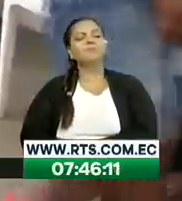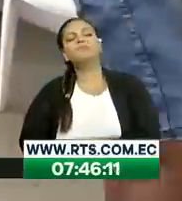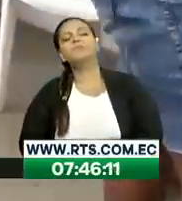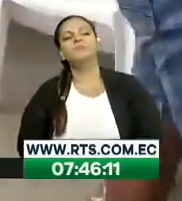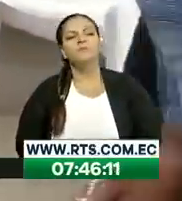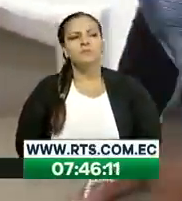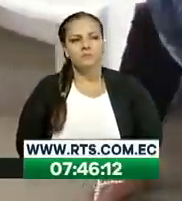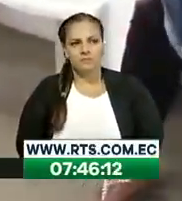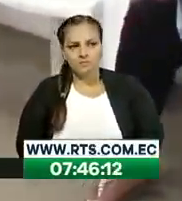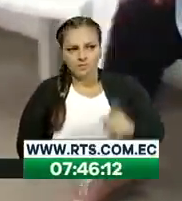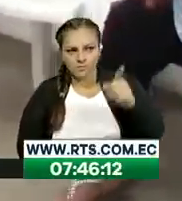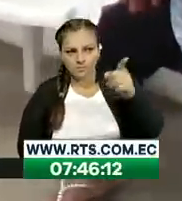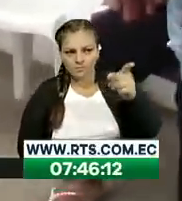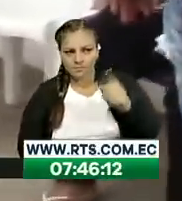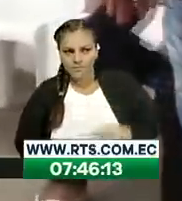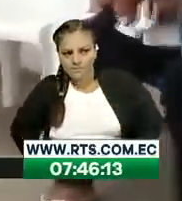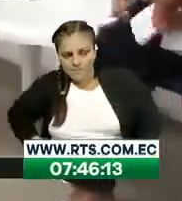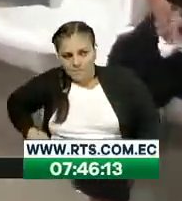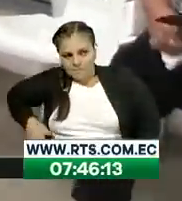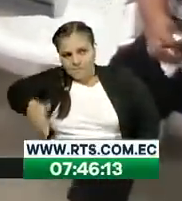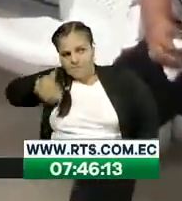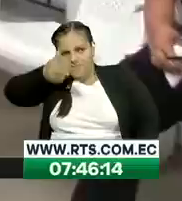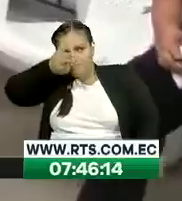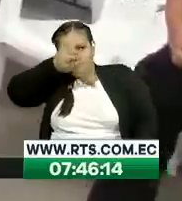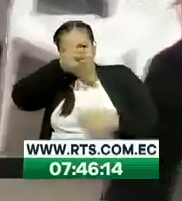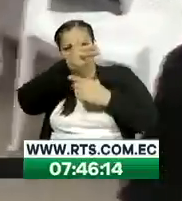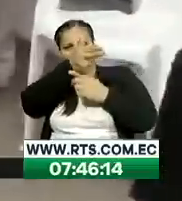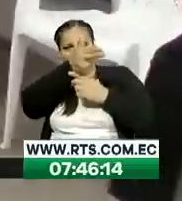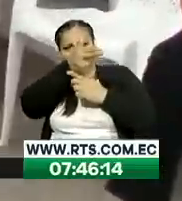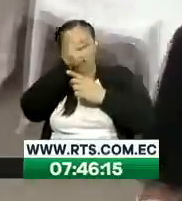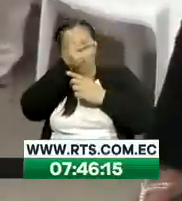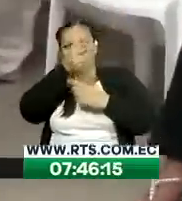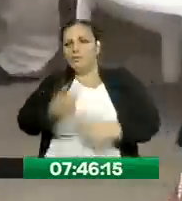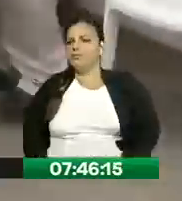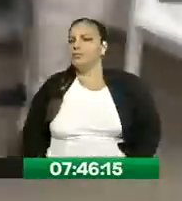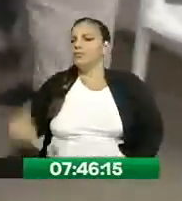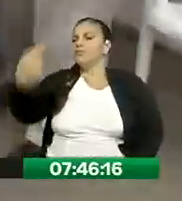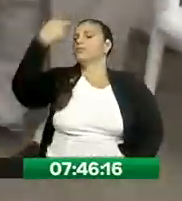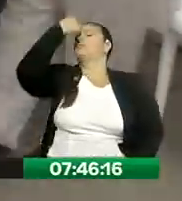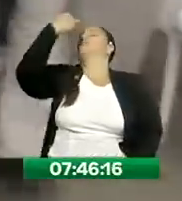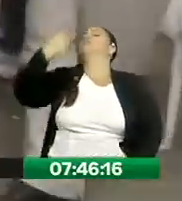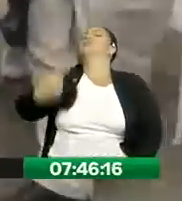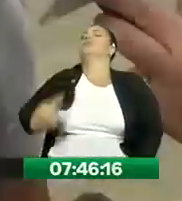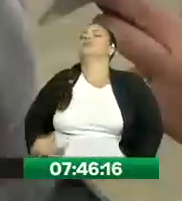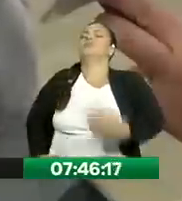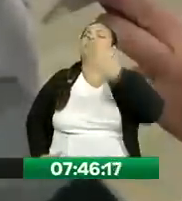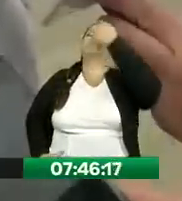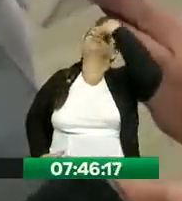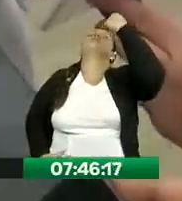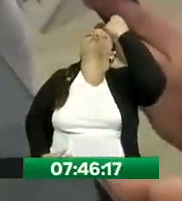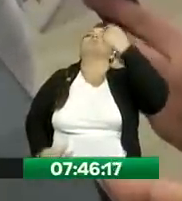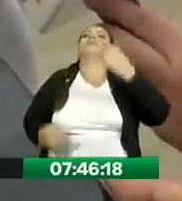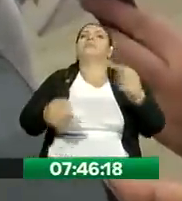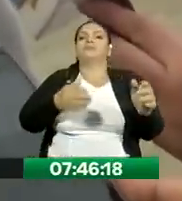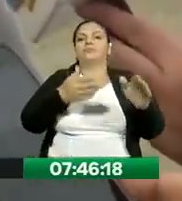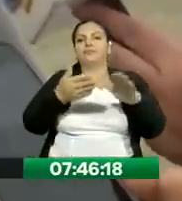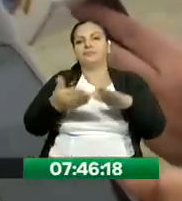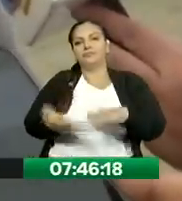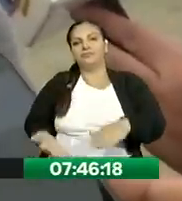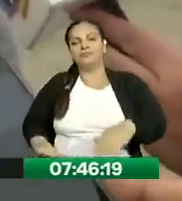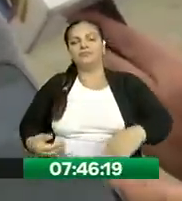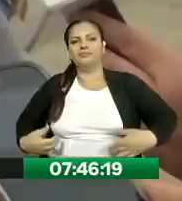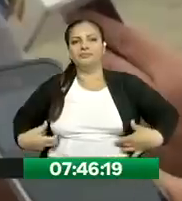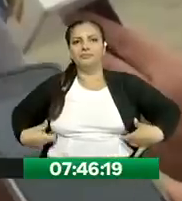quemarropa 2 tiros en la cabeza. Producto del ataque, murió horas después en una casa de salud. Sí, ya como jugaban, algo